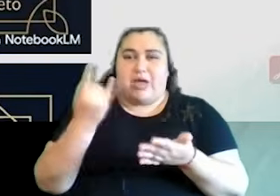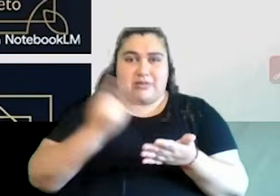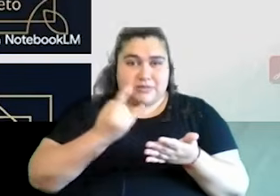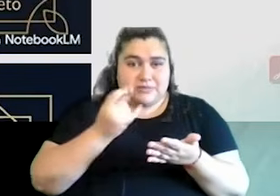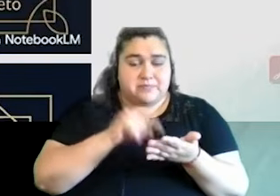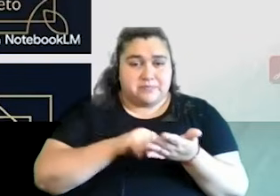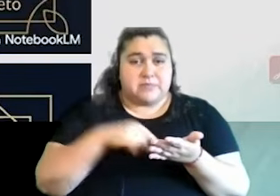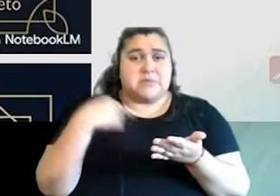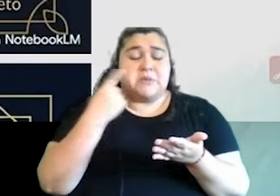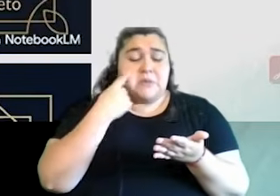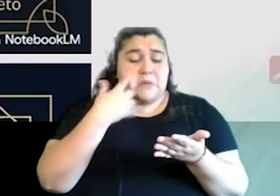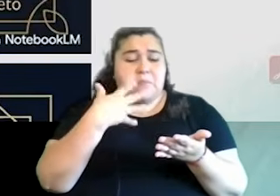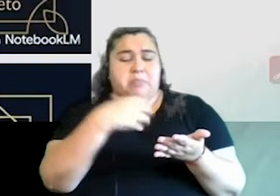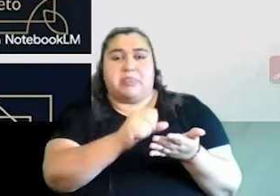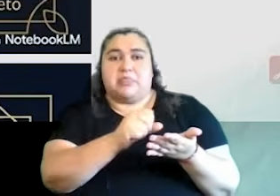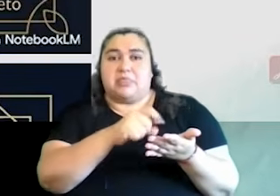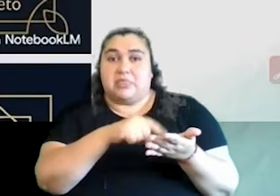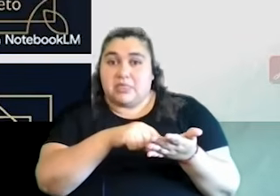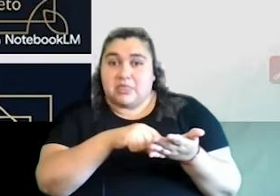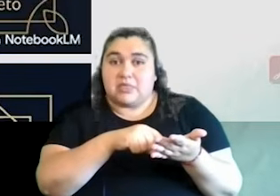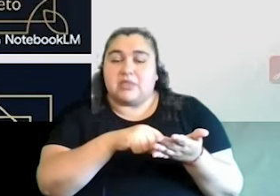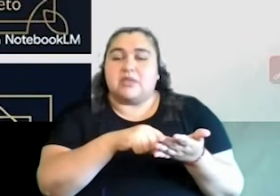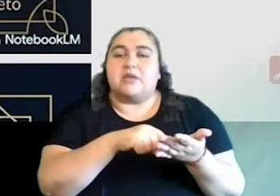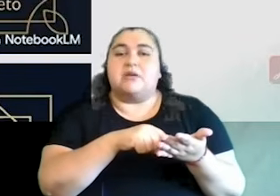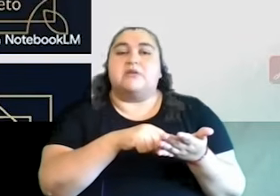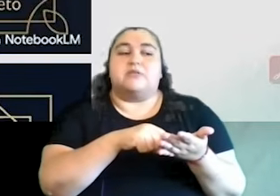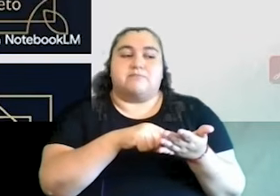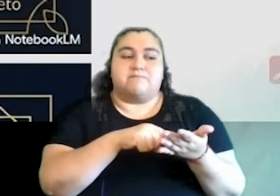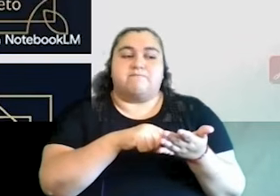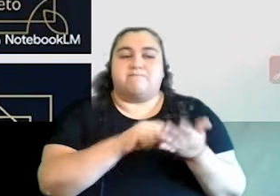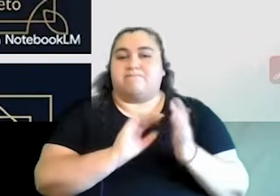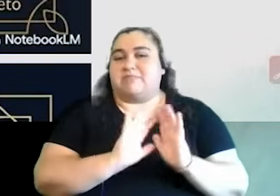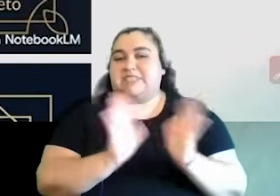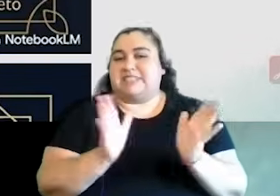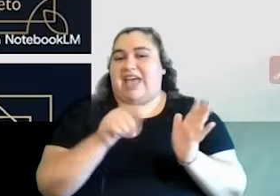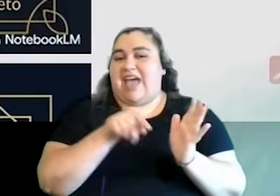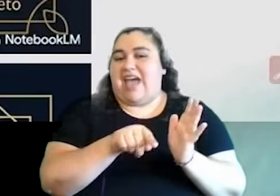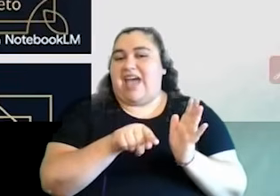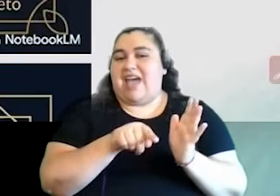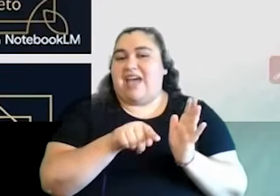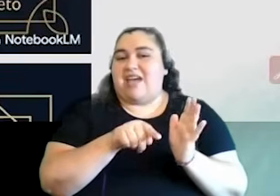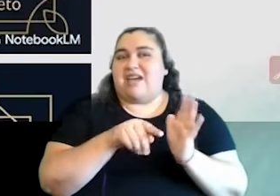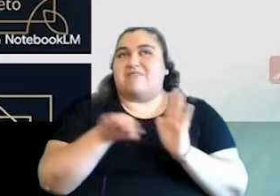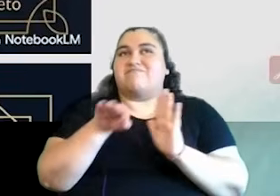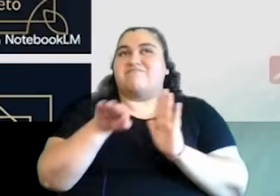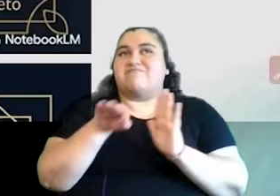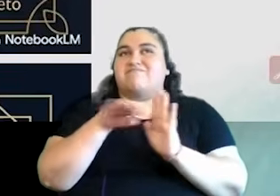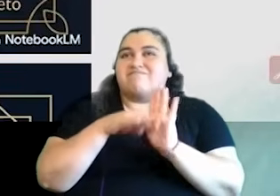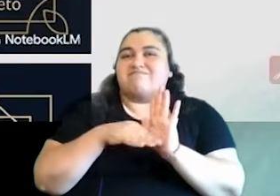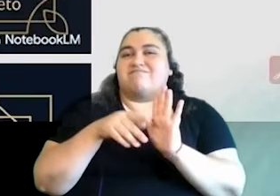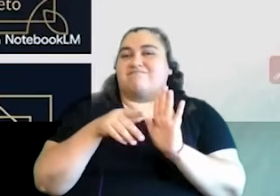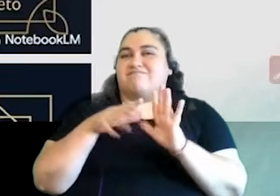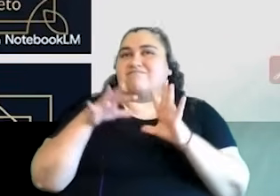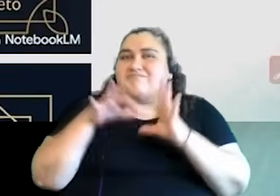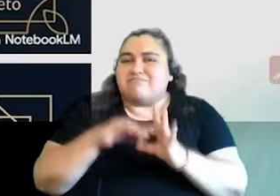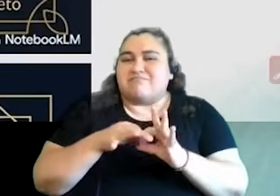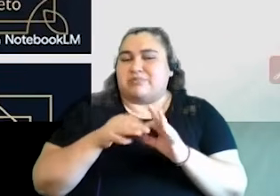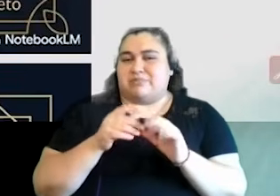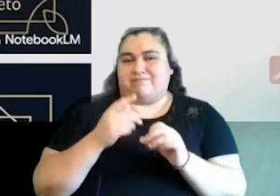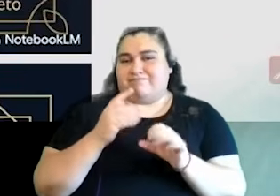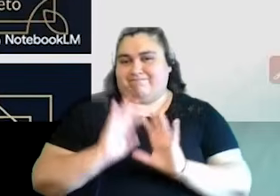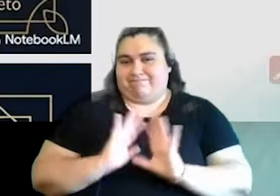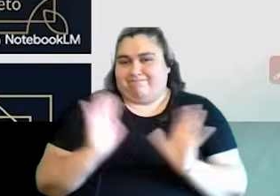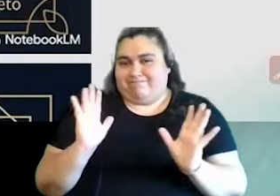detectamos facturas apócrifas, aquí ya no tenemos pauta objetiva. El mero hecho de haber utilizado una